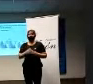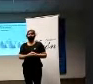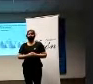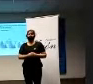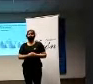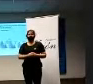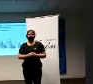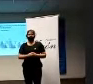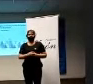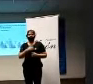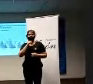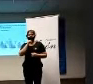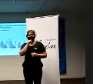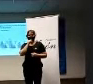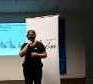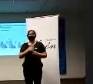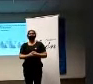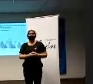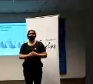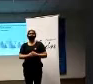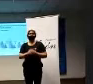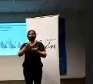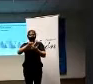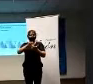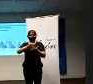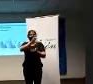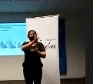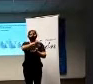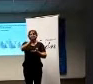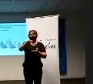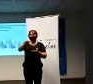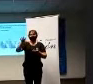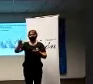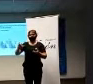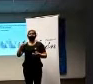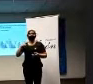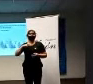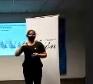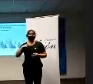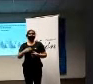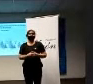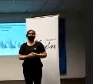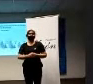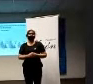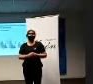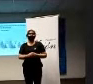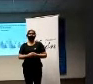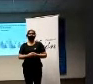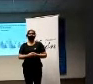Caguazú, Guairá, Cordillera y Cazapá. Y si pueden observar también, teniendo en cuenta una semana